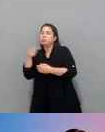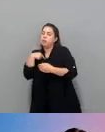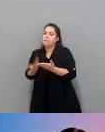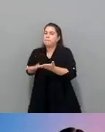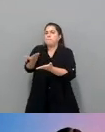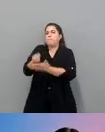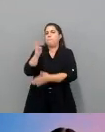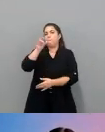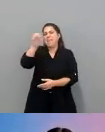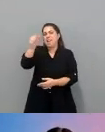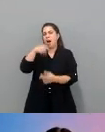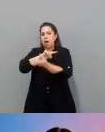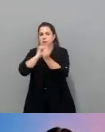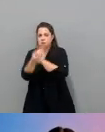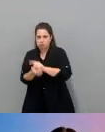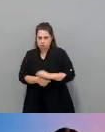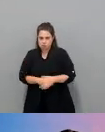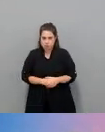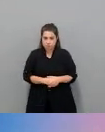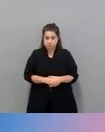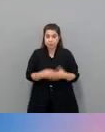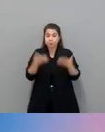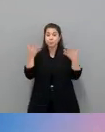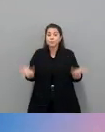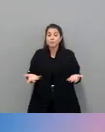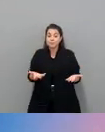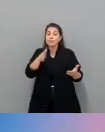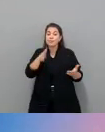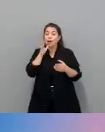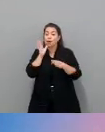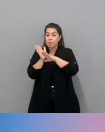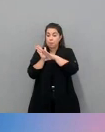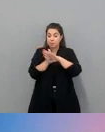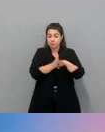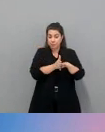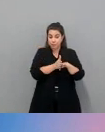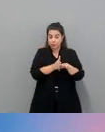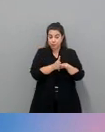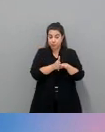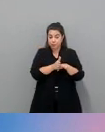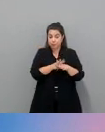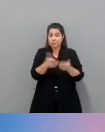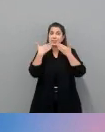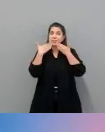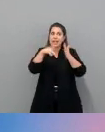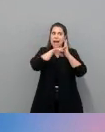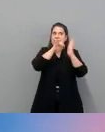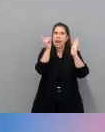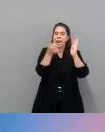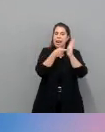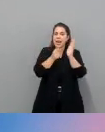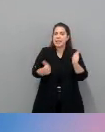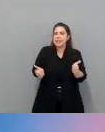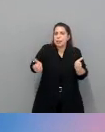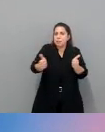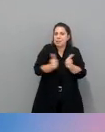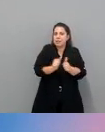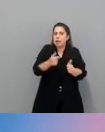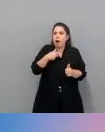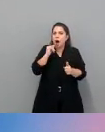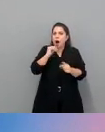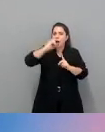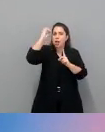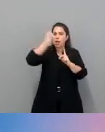PIA. Bueno, entonces ahora vamos a entrar en... A través de la ley de dependencia, una vez que yo tengo reconocido el grado